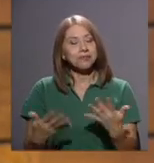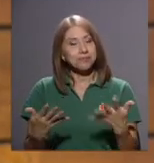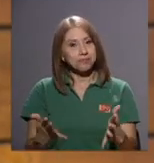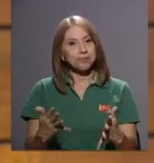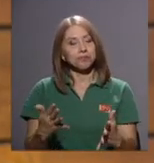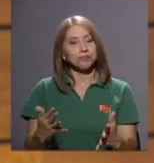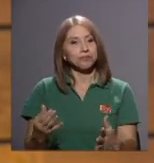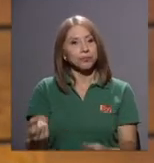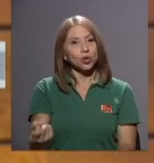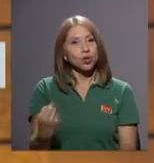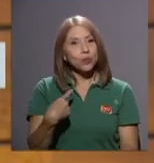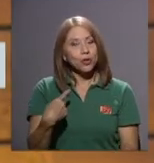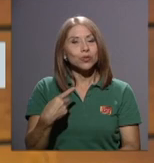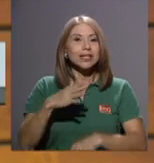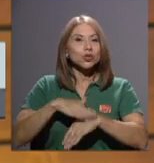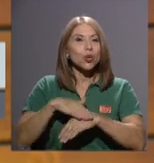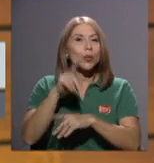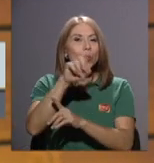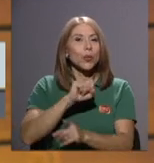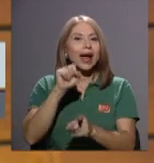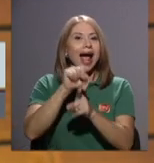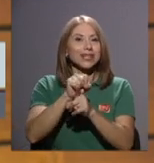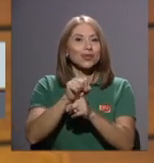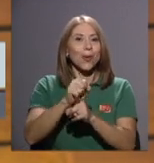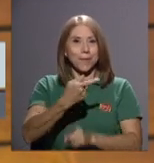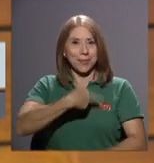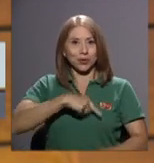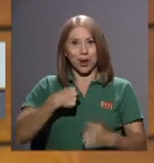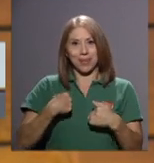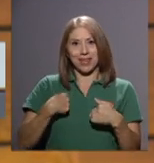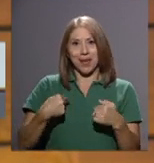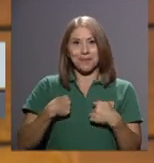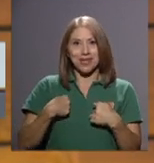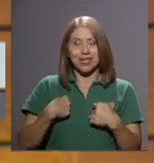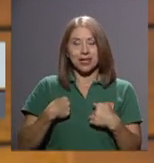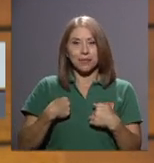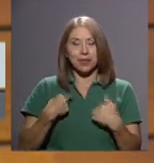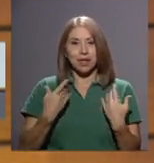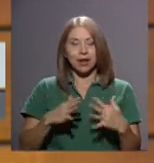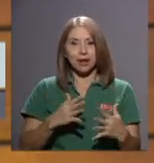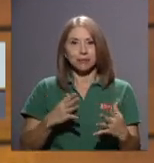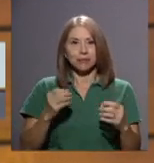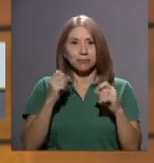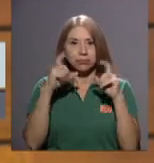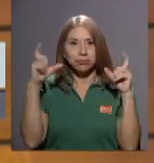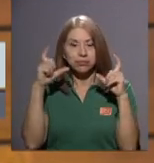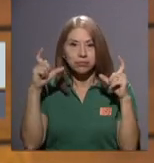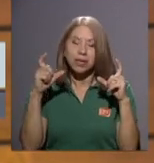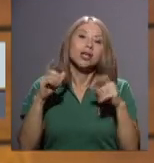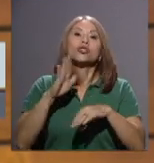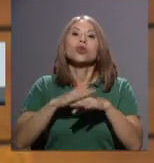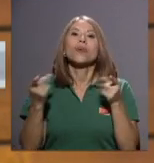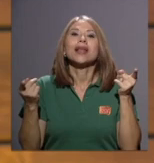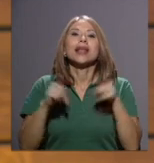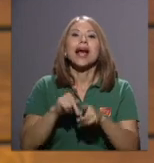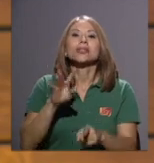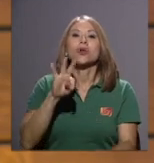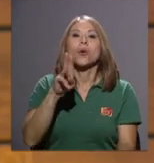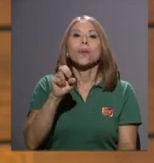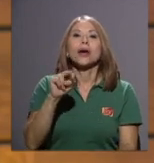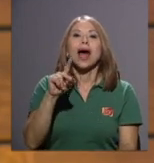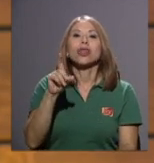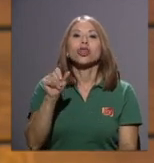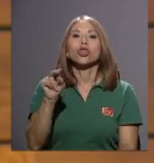nos preguntan sobre un caso que a mí personalmente me tiene pasmada, que es sobre el caso de Brandon Toruño.